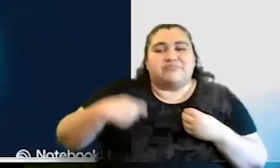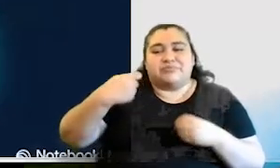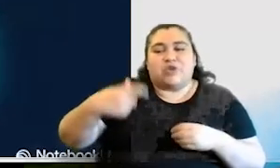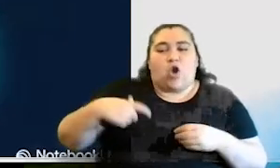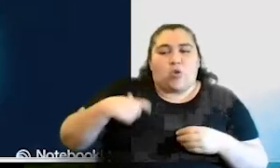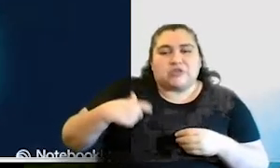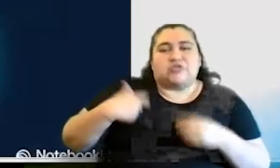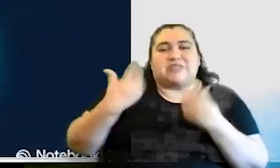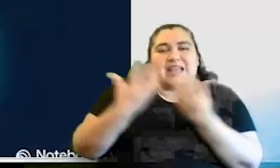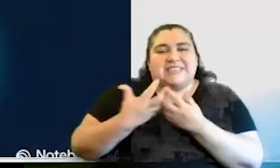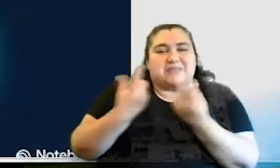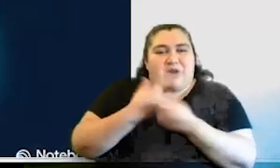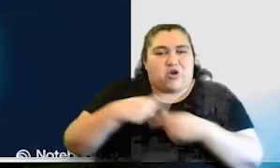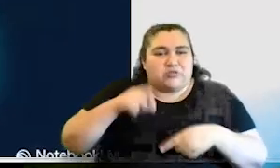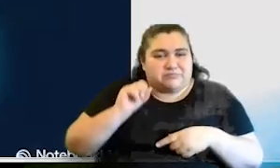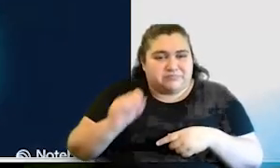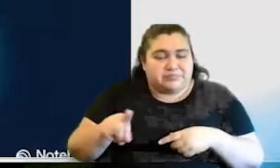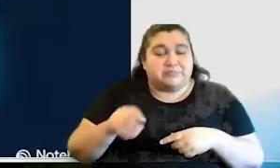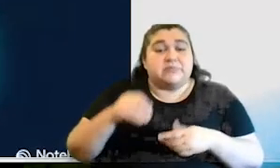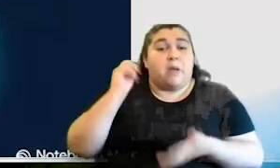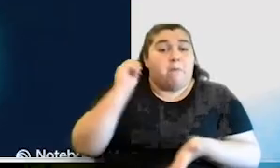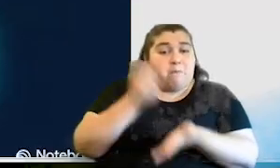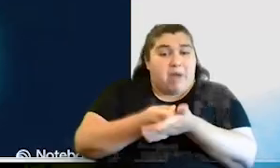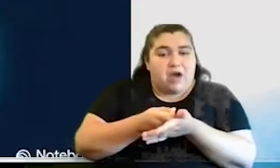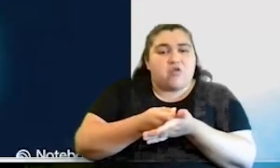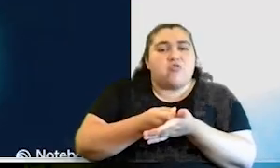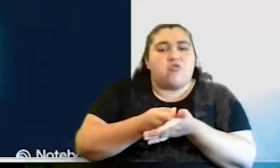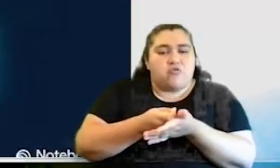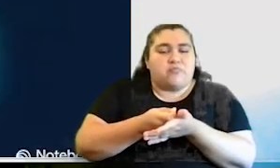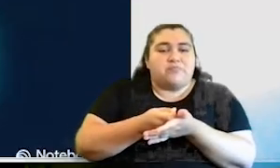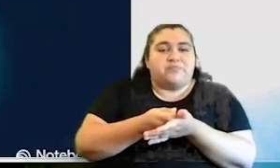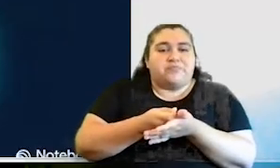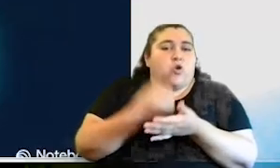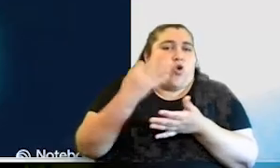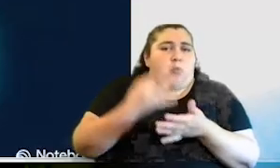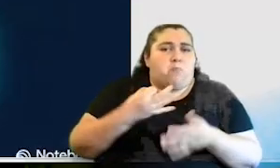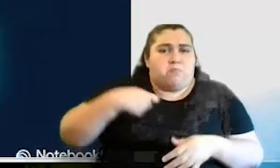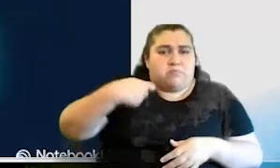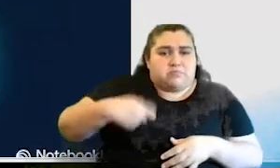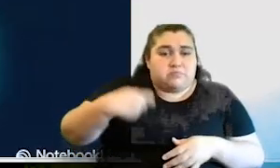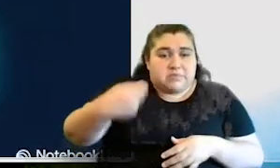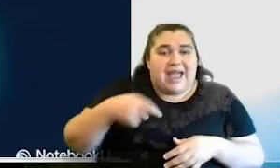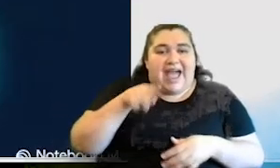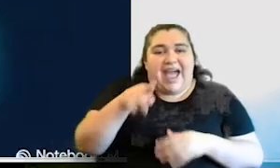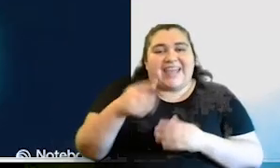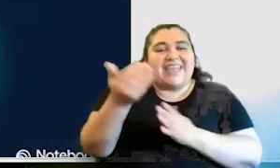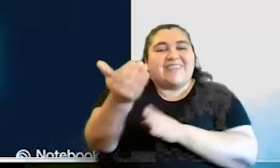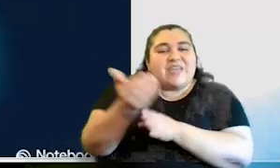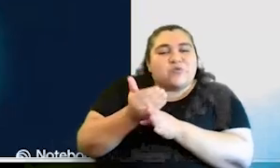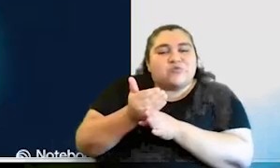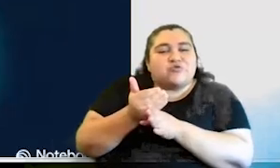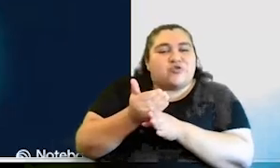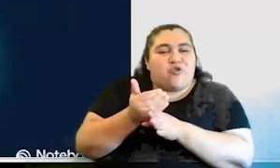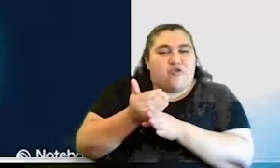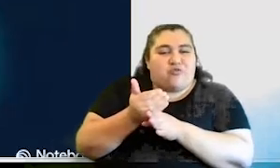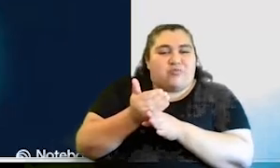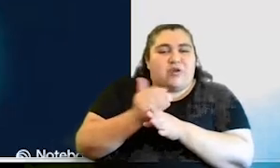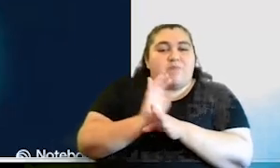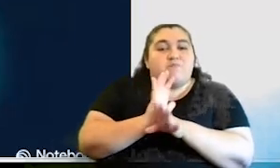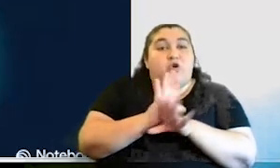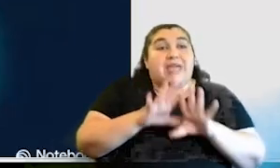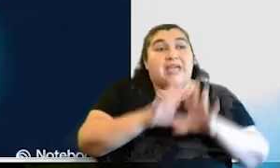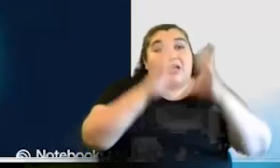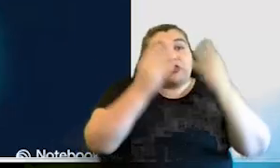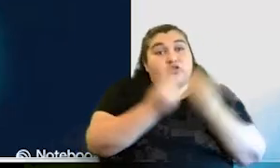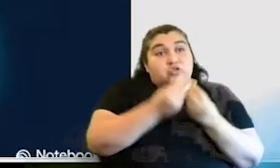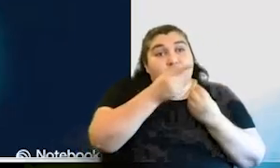El sistema acá valida si está el pago hecho en tiempo y forma, y acá la deducción es más amplia porque es el total de la ganancia no imponible,